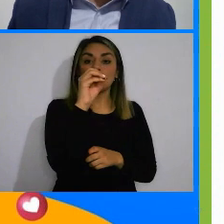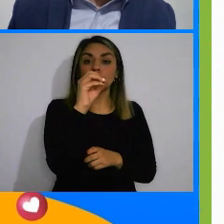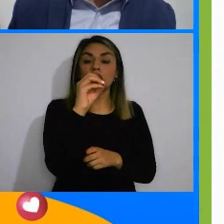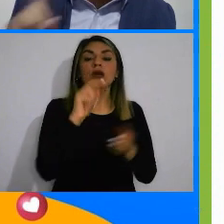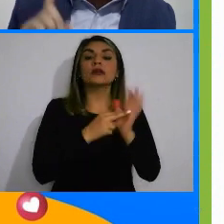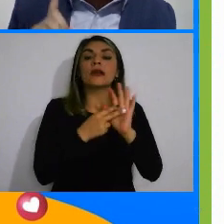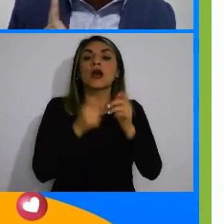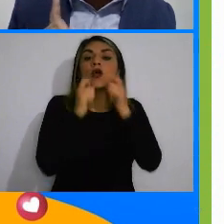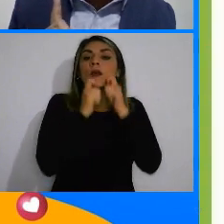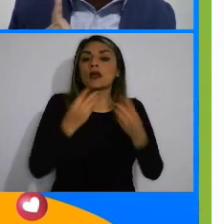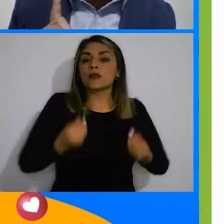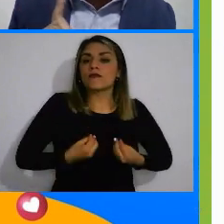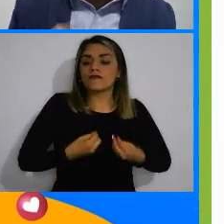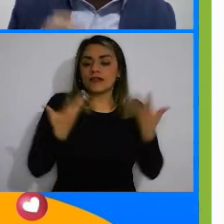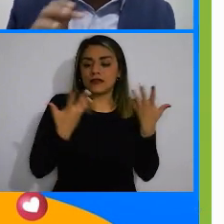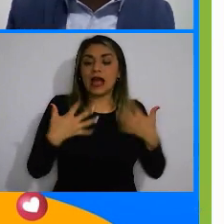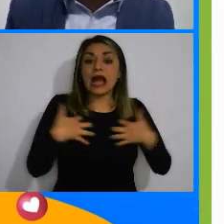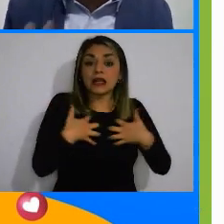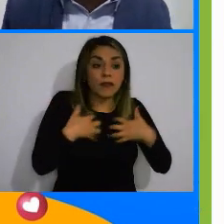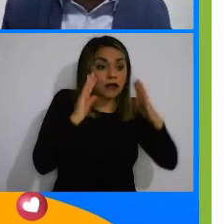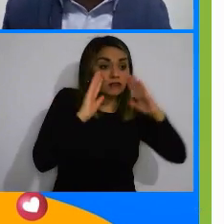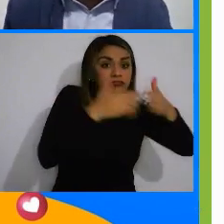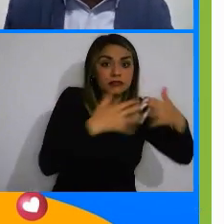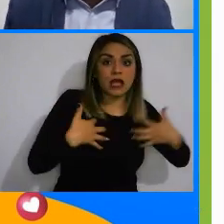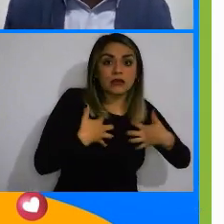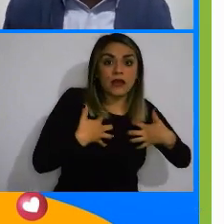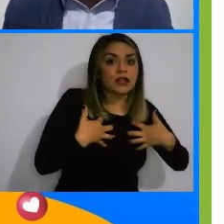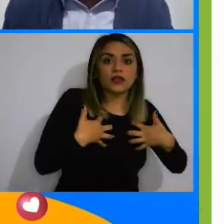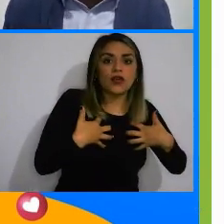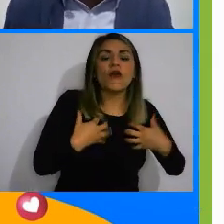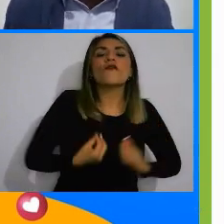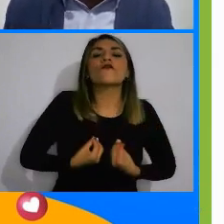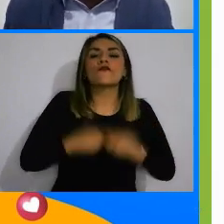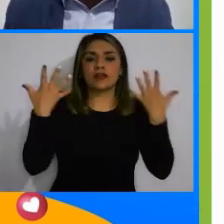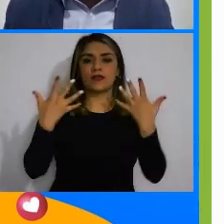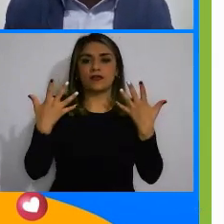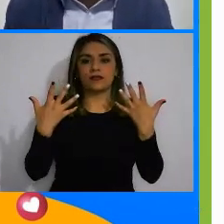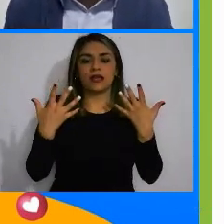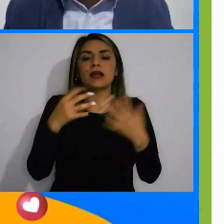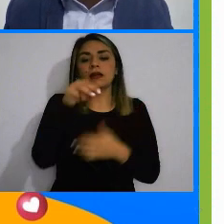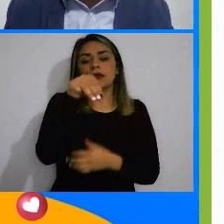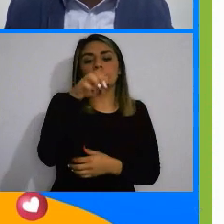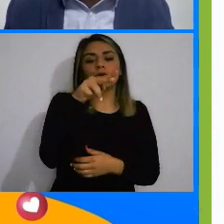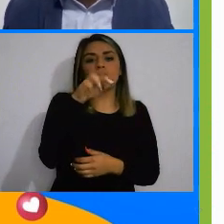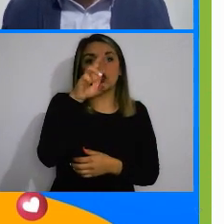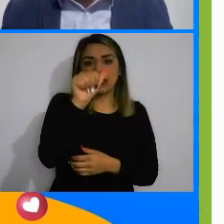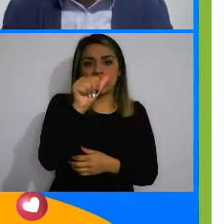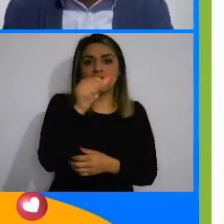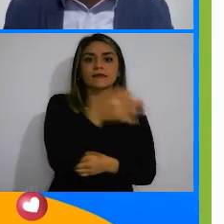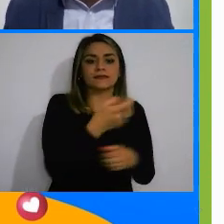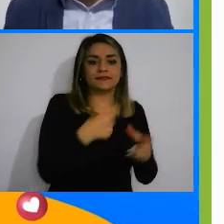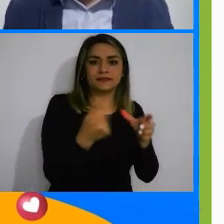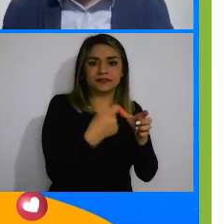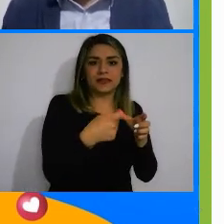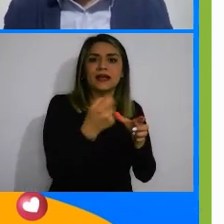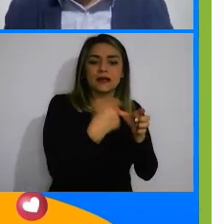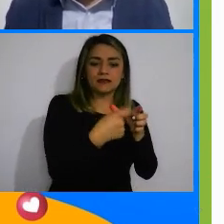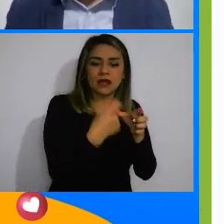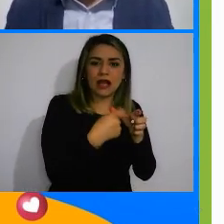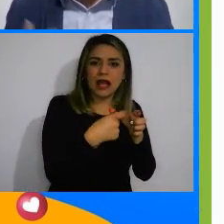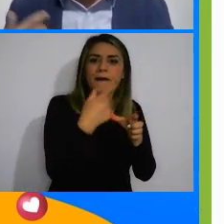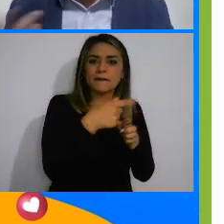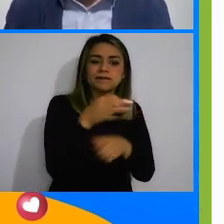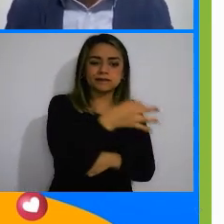los seres vivos, no de animales nomás, de los seres vivos. Entonces hablamos de móneras, las bacterias. Esas bacterias con las